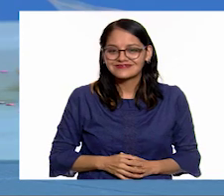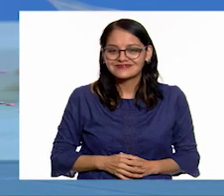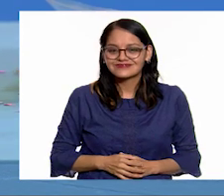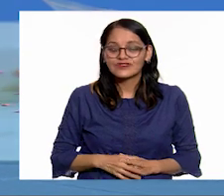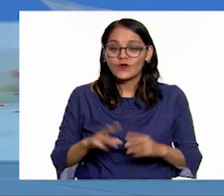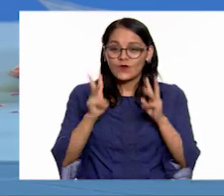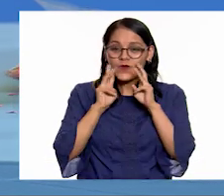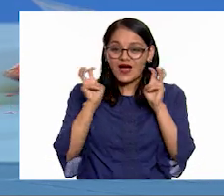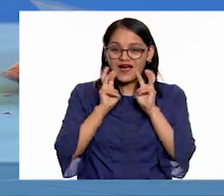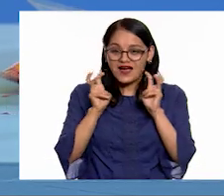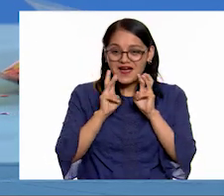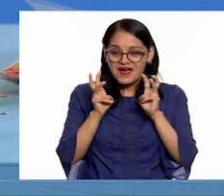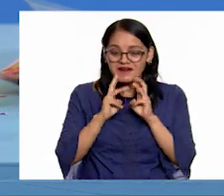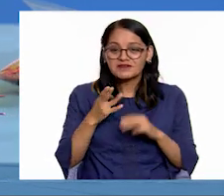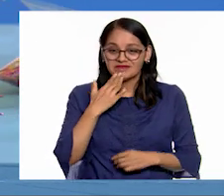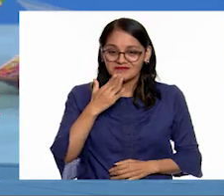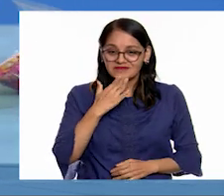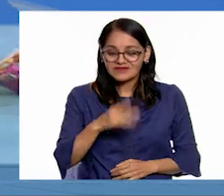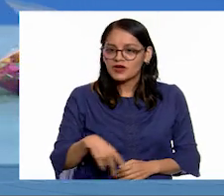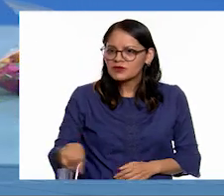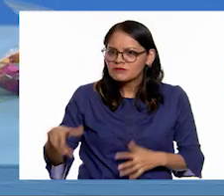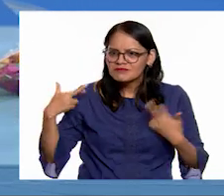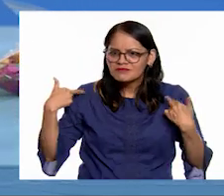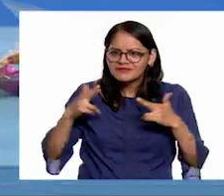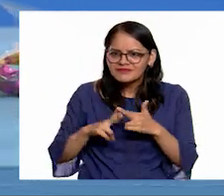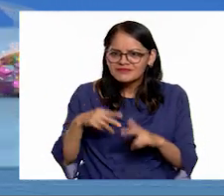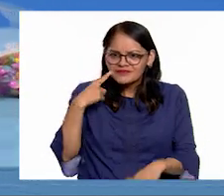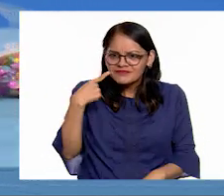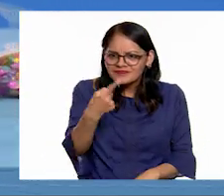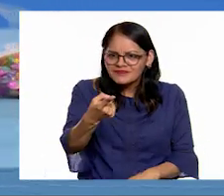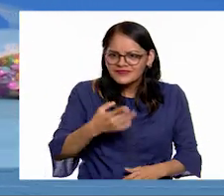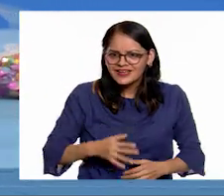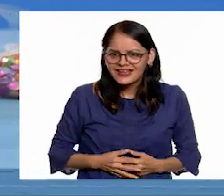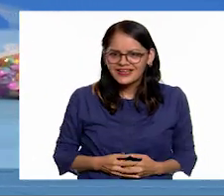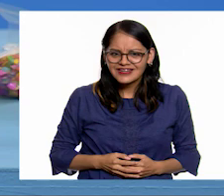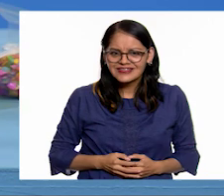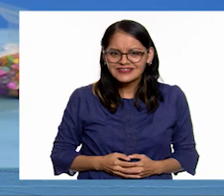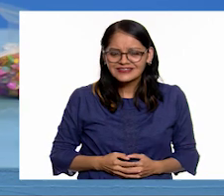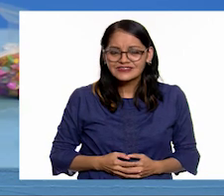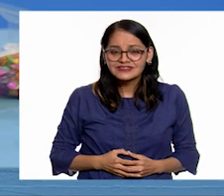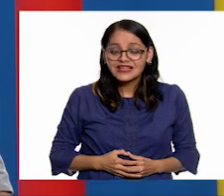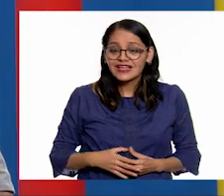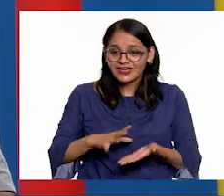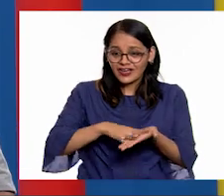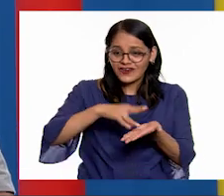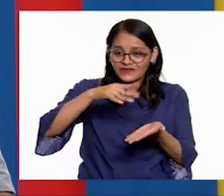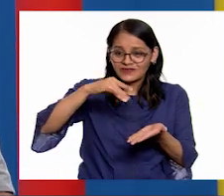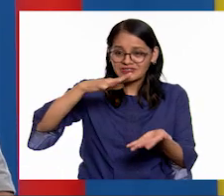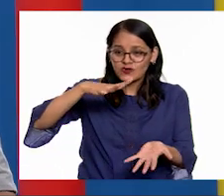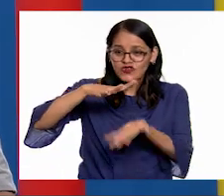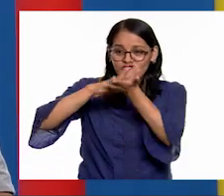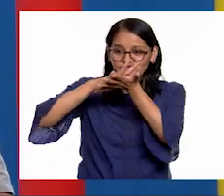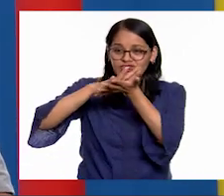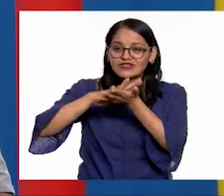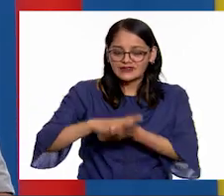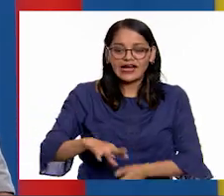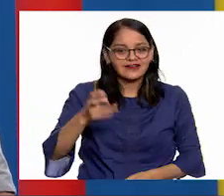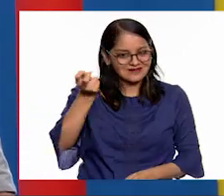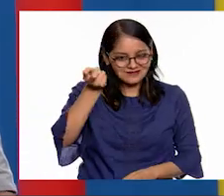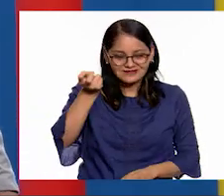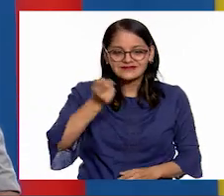¡Wow! ¡Ay, maestra! Mire, el confeti se adhiere al globo. Así